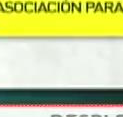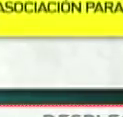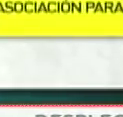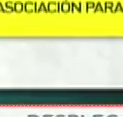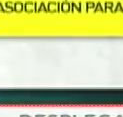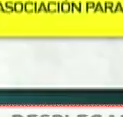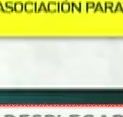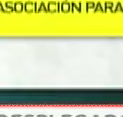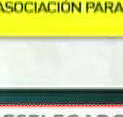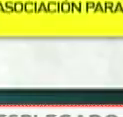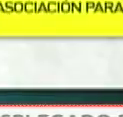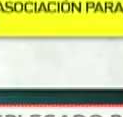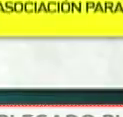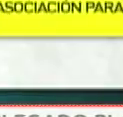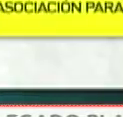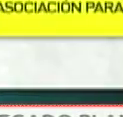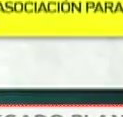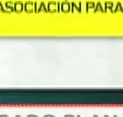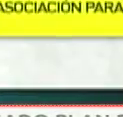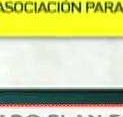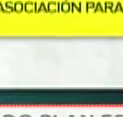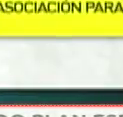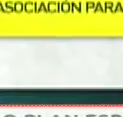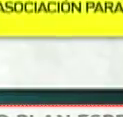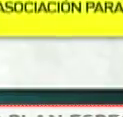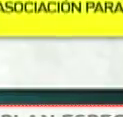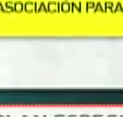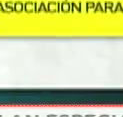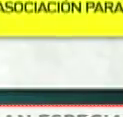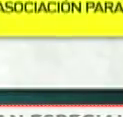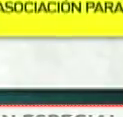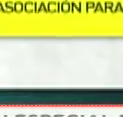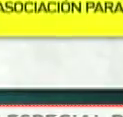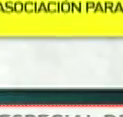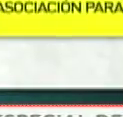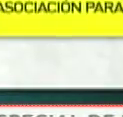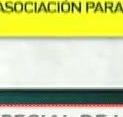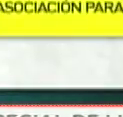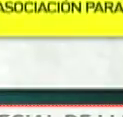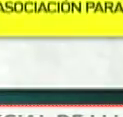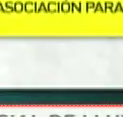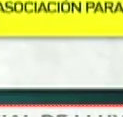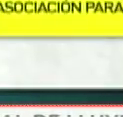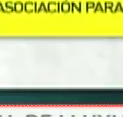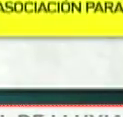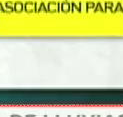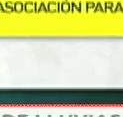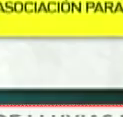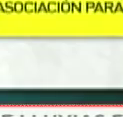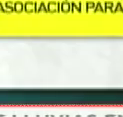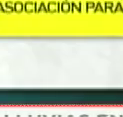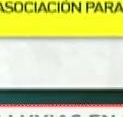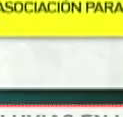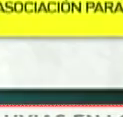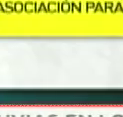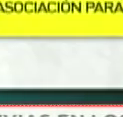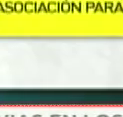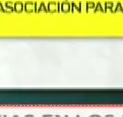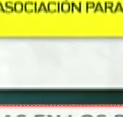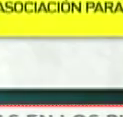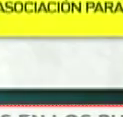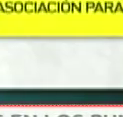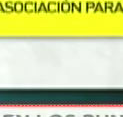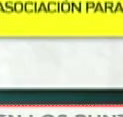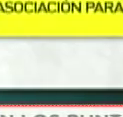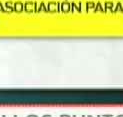homicidio, secuestro, extorsión, narcotráfico y asociación para delinquir. Es el prontuario que tiene